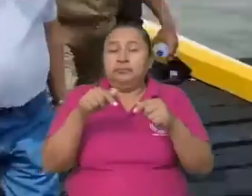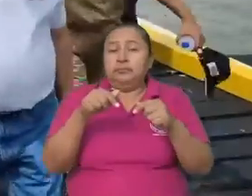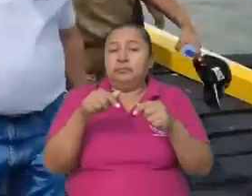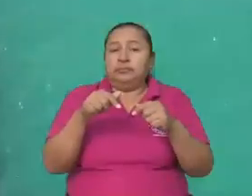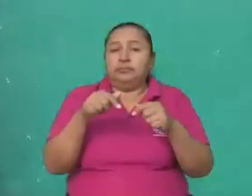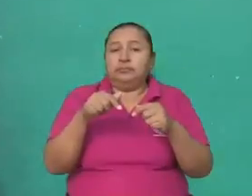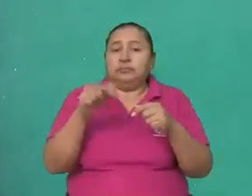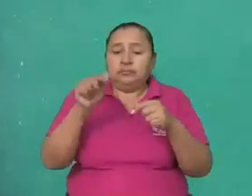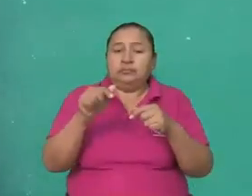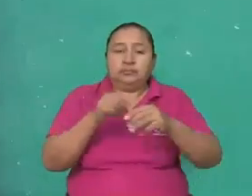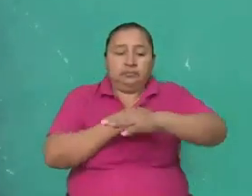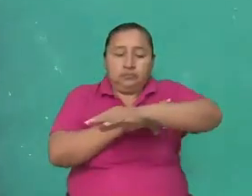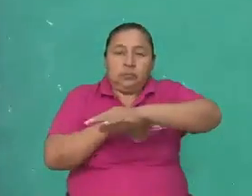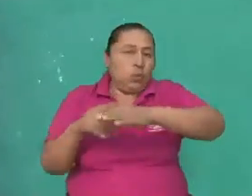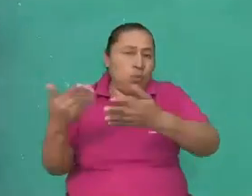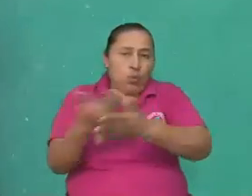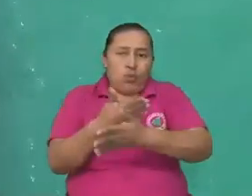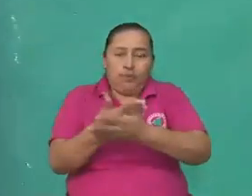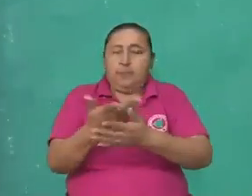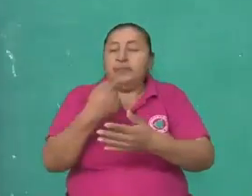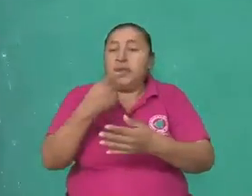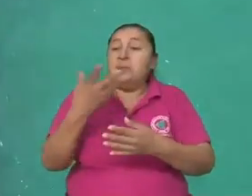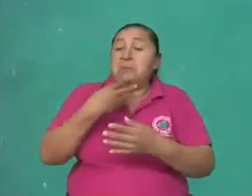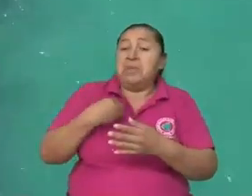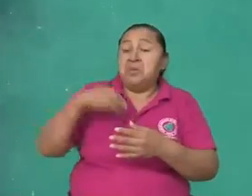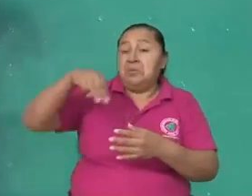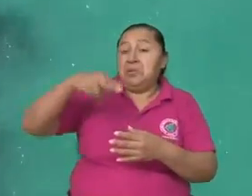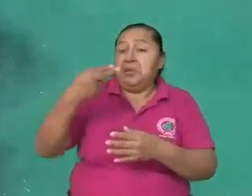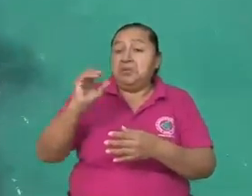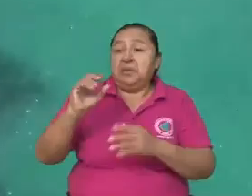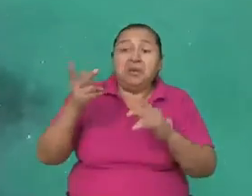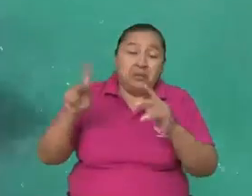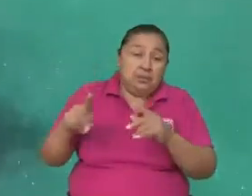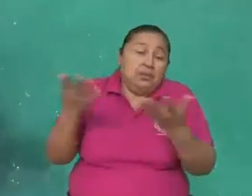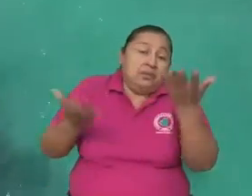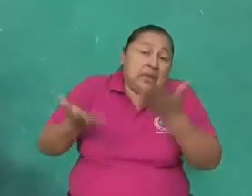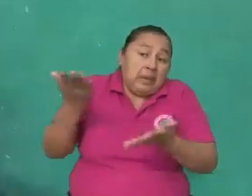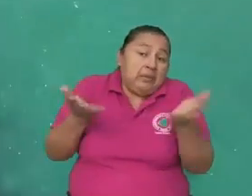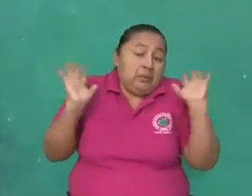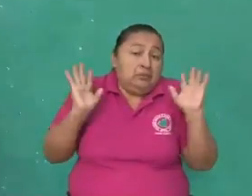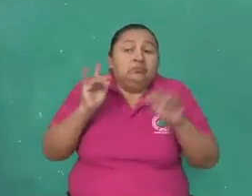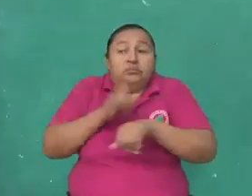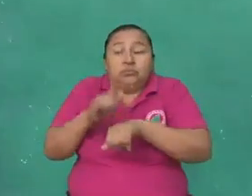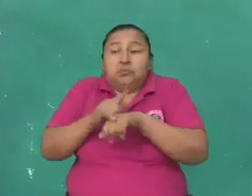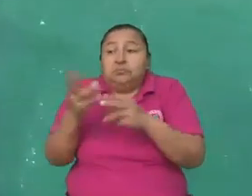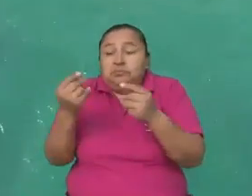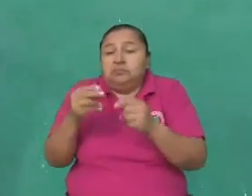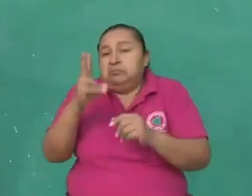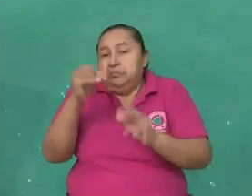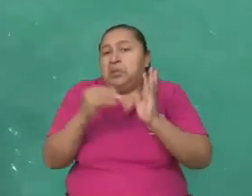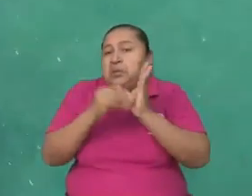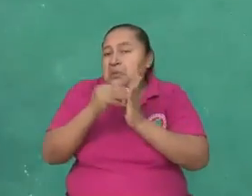ese muelle moderno. Me decía el ministro de Hacienda que es probable que se consiga una plata de $20 millones